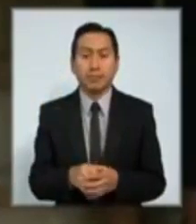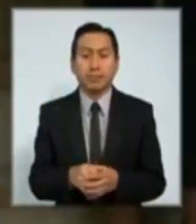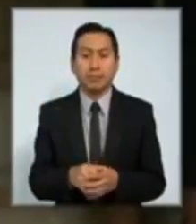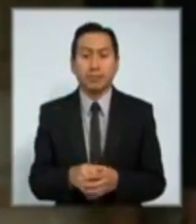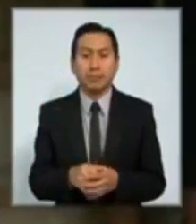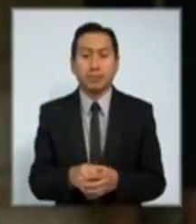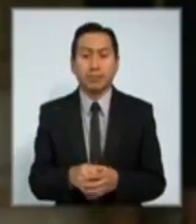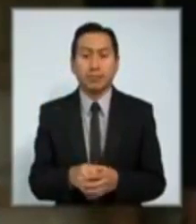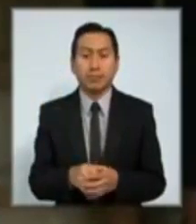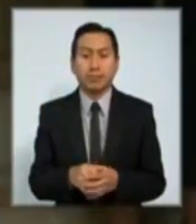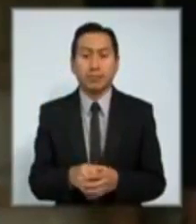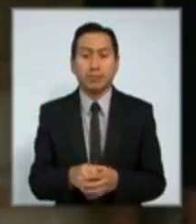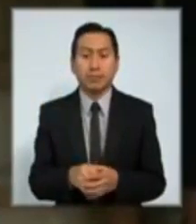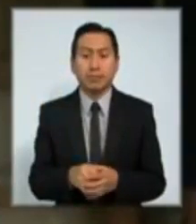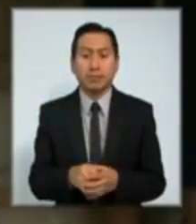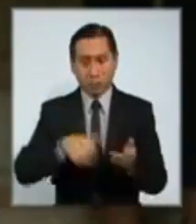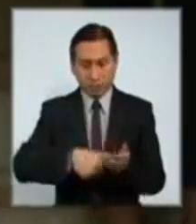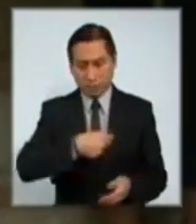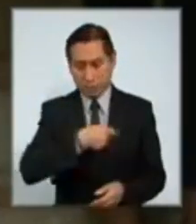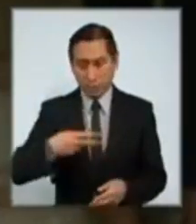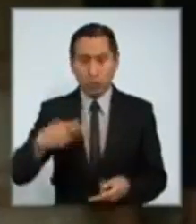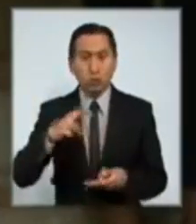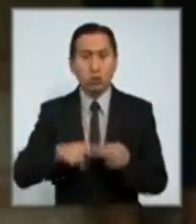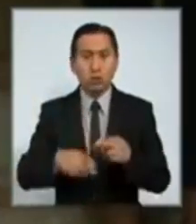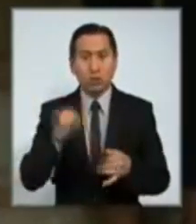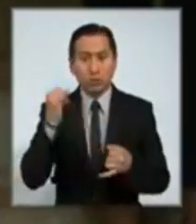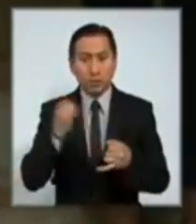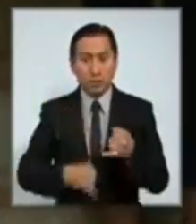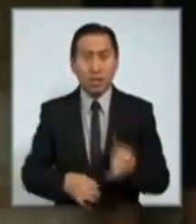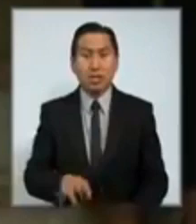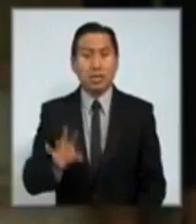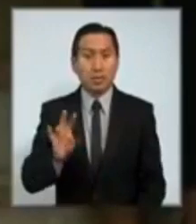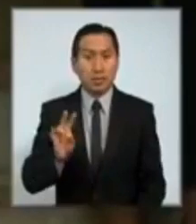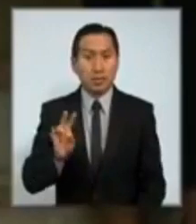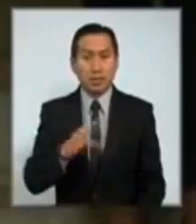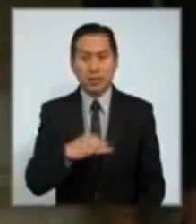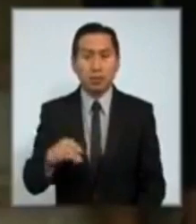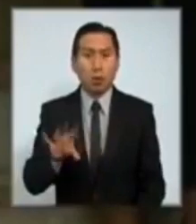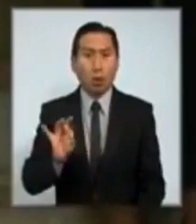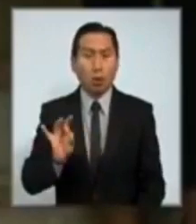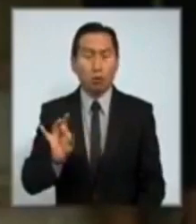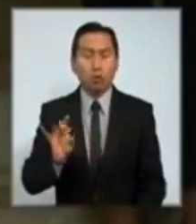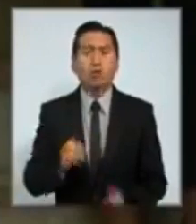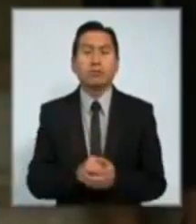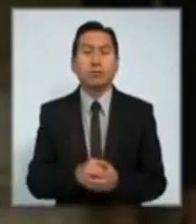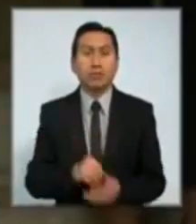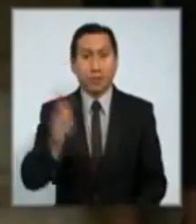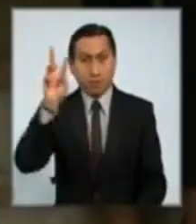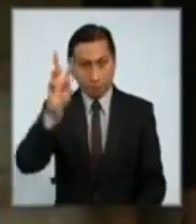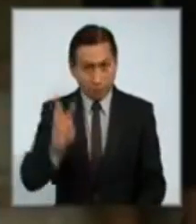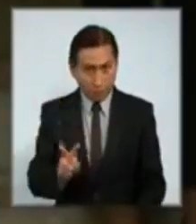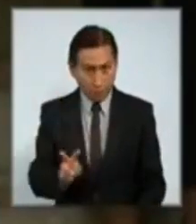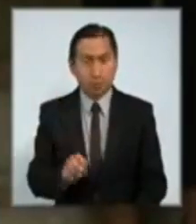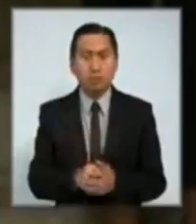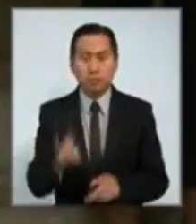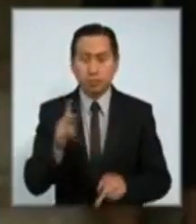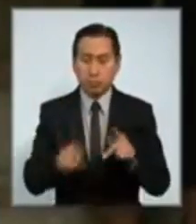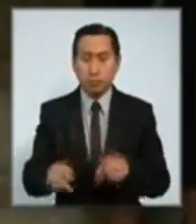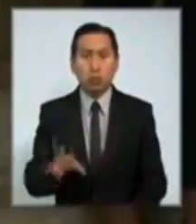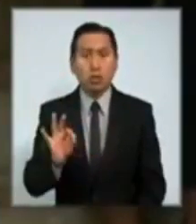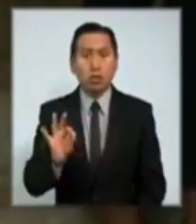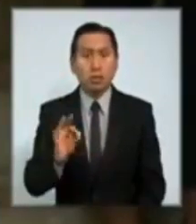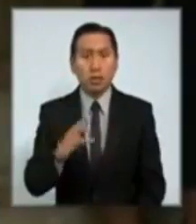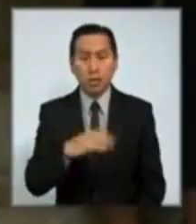saldrán las personas que tengan los números entre el 7 y el 8. Y los viernes entre el